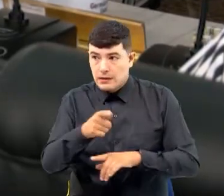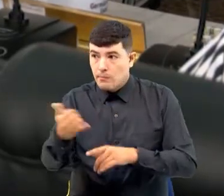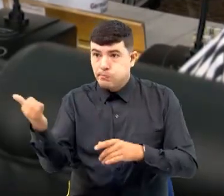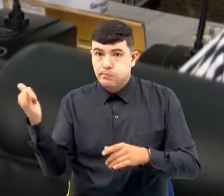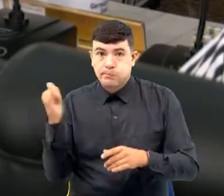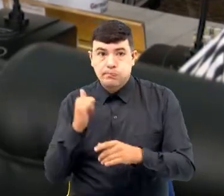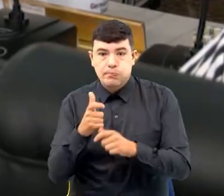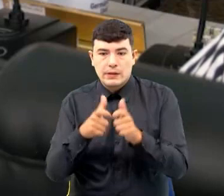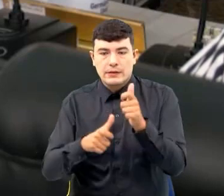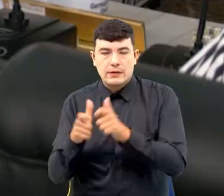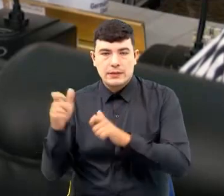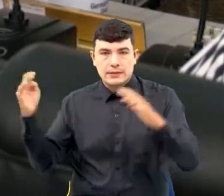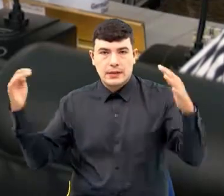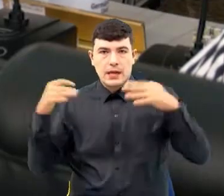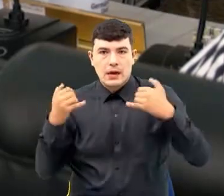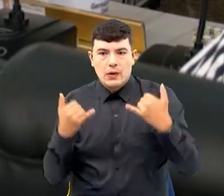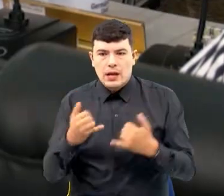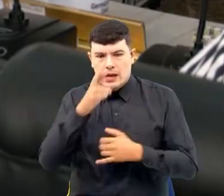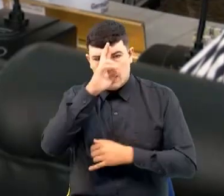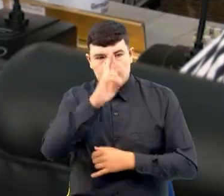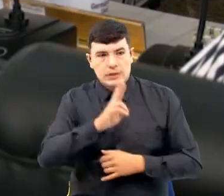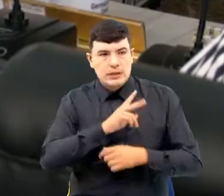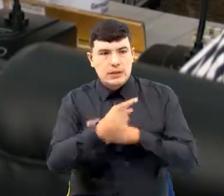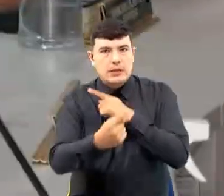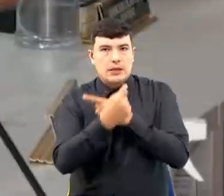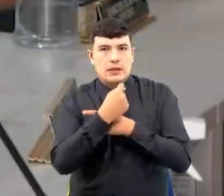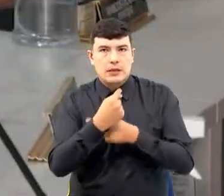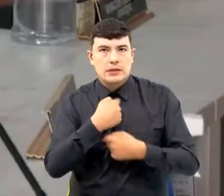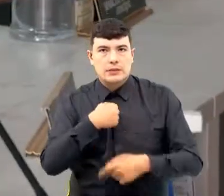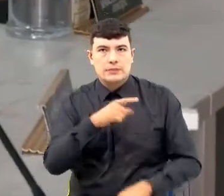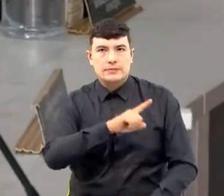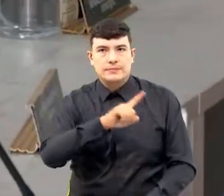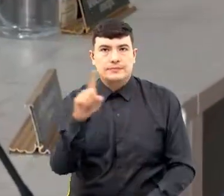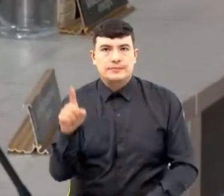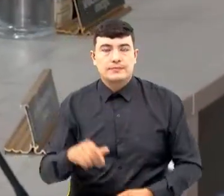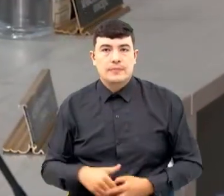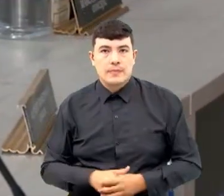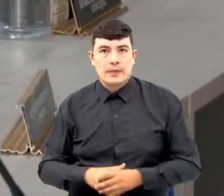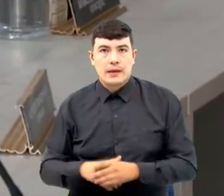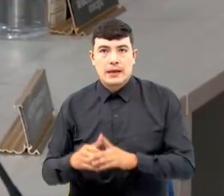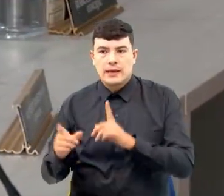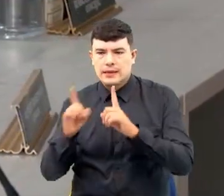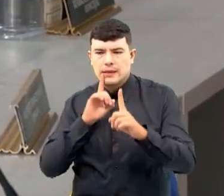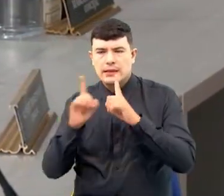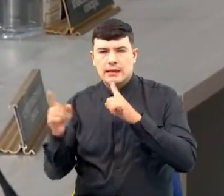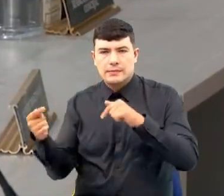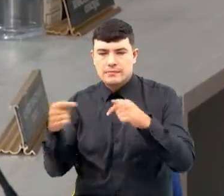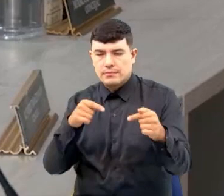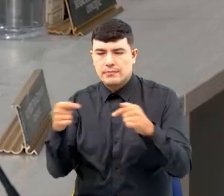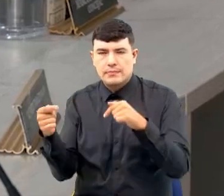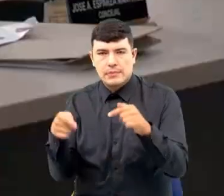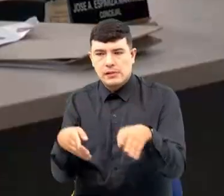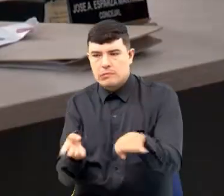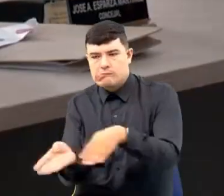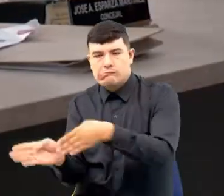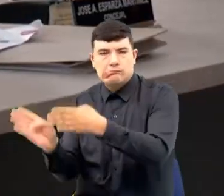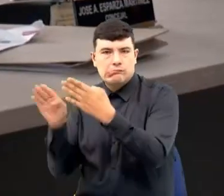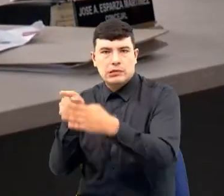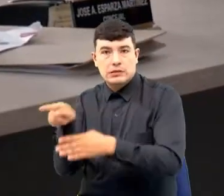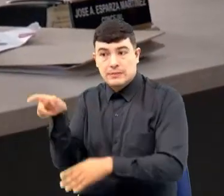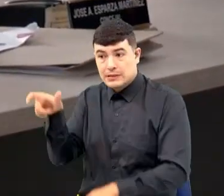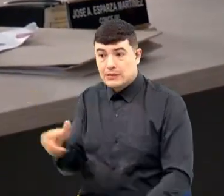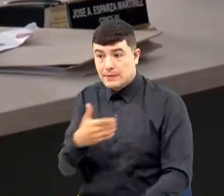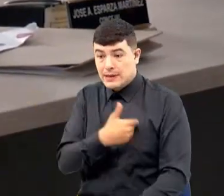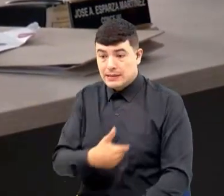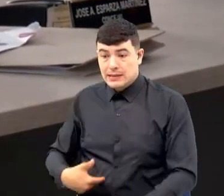corporación. Acá usted no viene a ahogar y el canciller mío el doble. El debate cambió de rumbo y el presidente de la corporación, Freddy